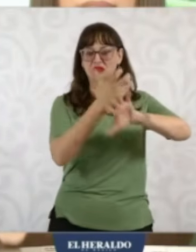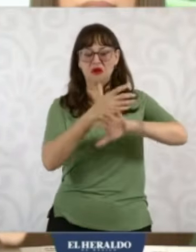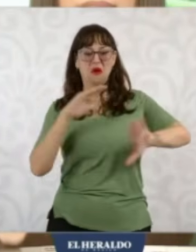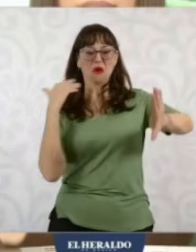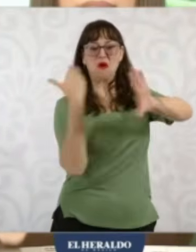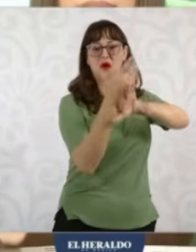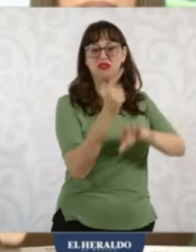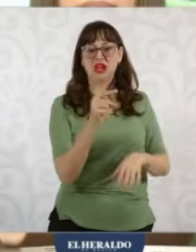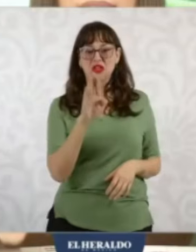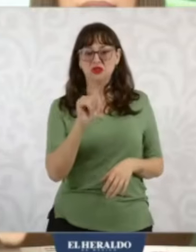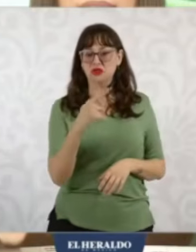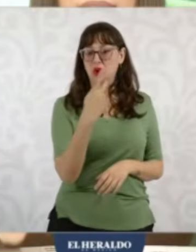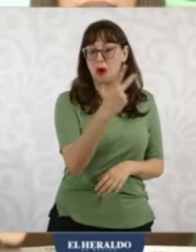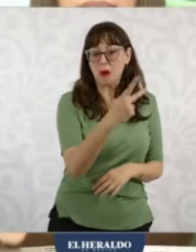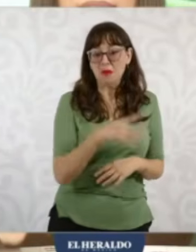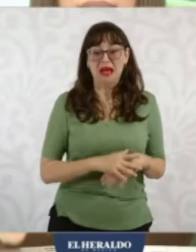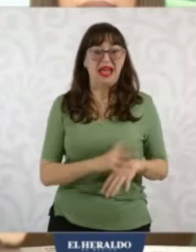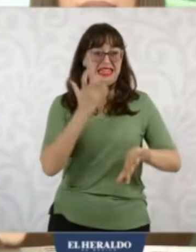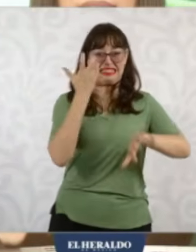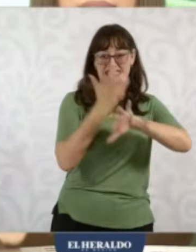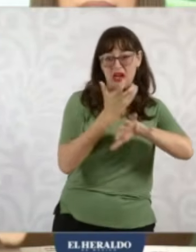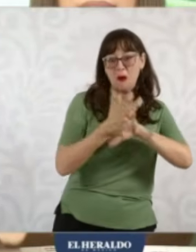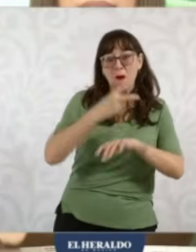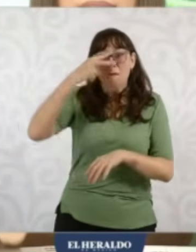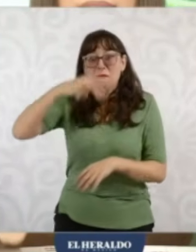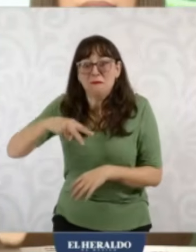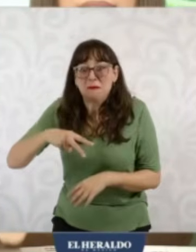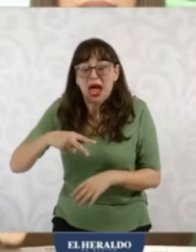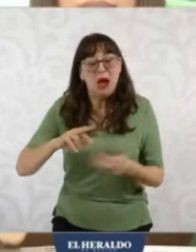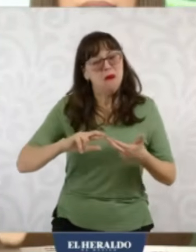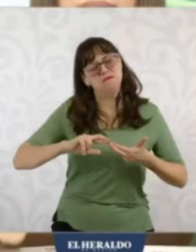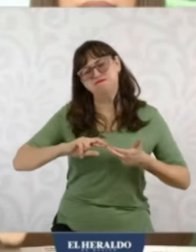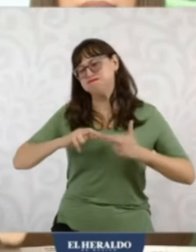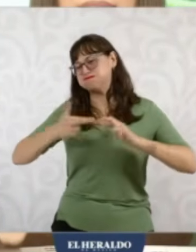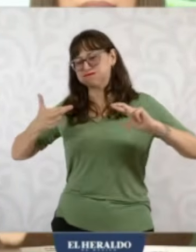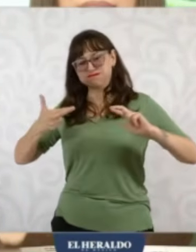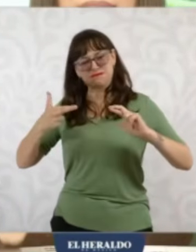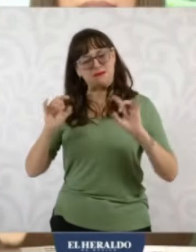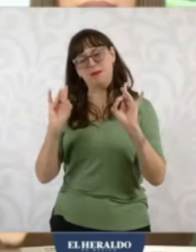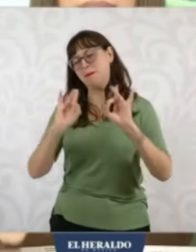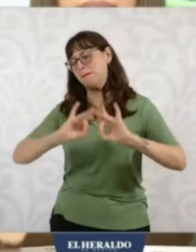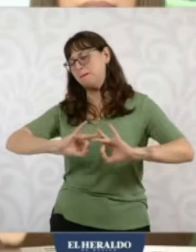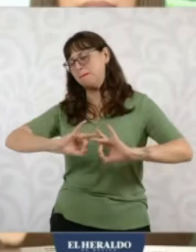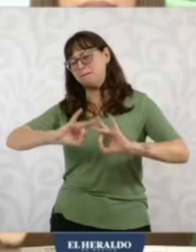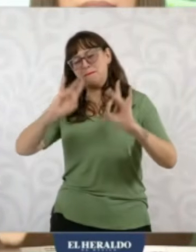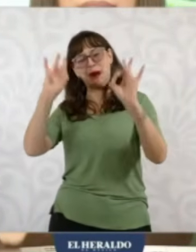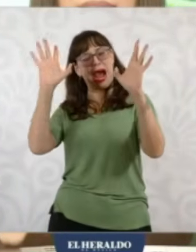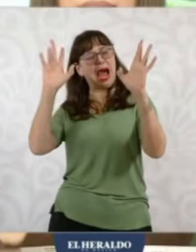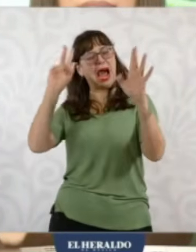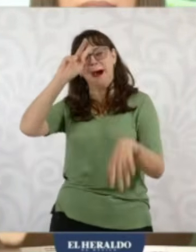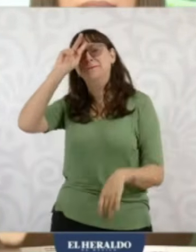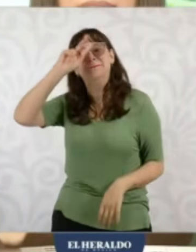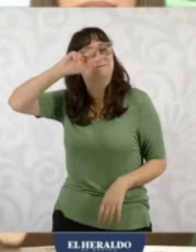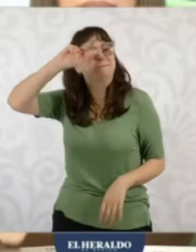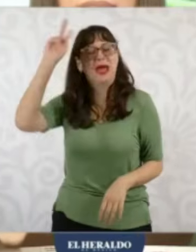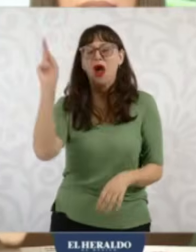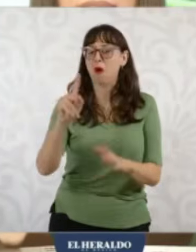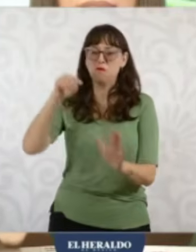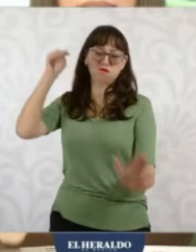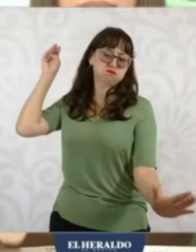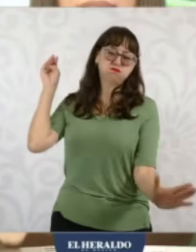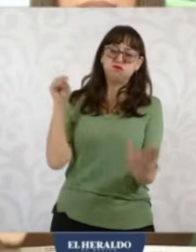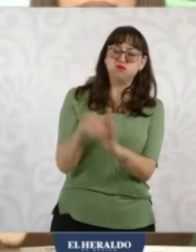entre México y los Estados Unidos se encuentra esta noche en un punto muy delicado. Es uno de los peores momentos de su